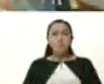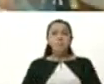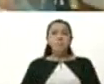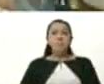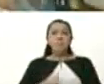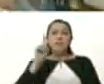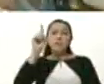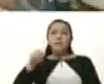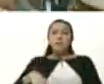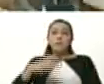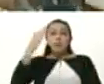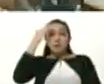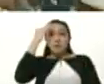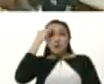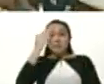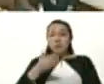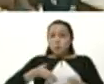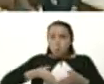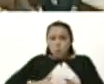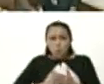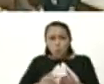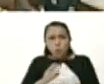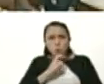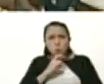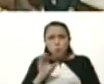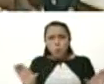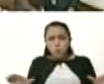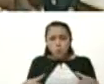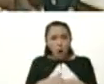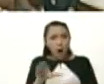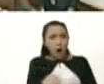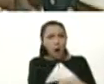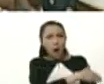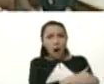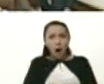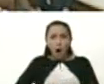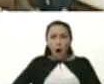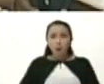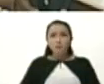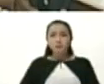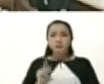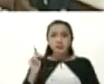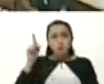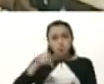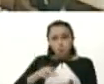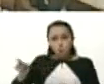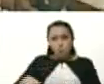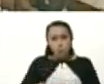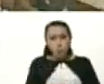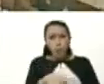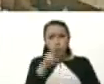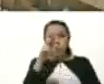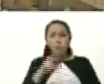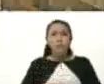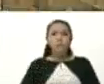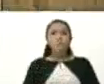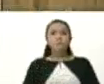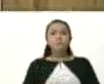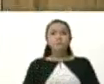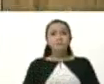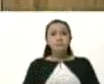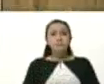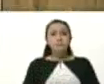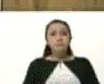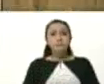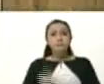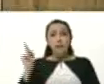Considerando que la barca de oro de Serenata Guayanesa navegó Orinoco arriba, salió a las aguas abiertas